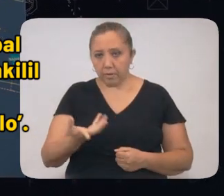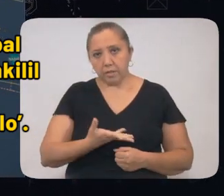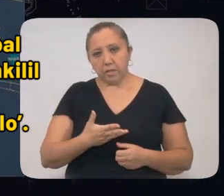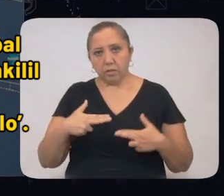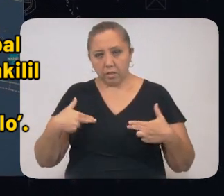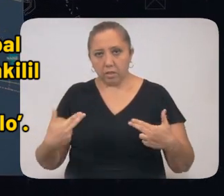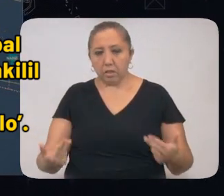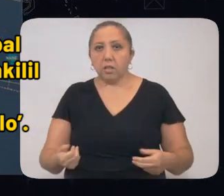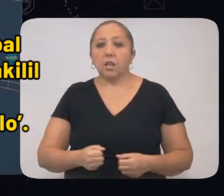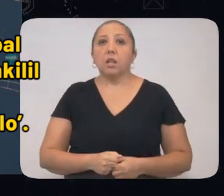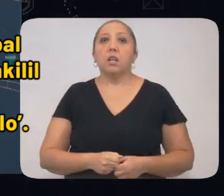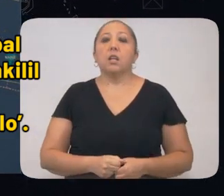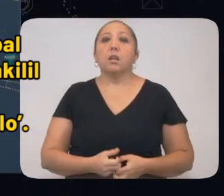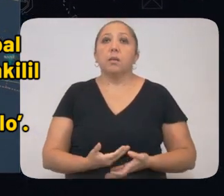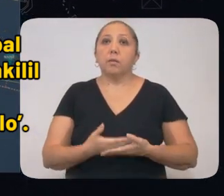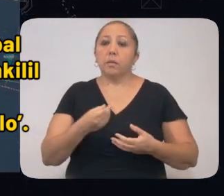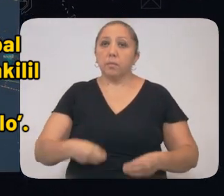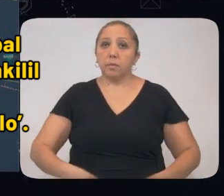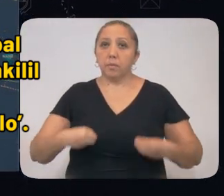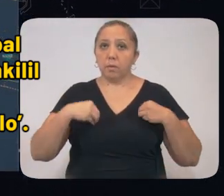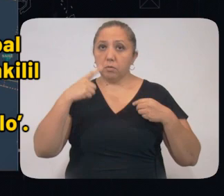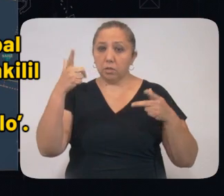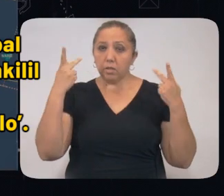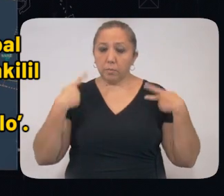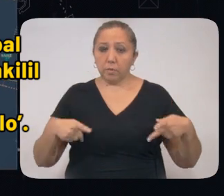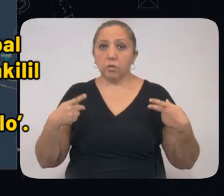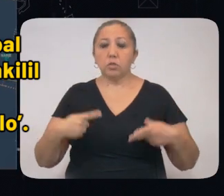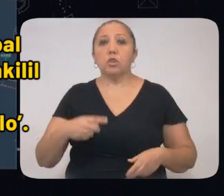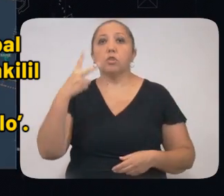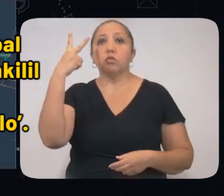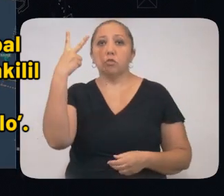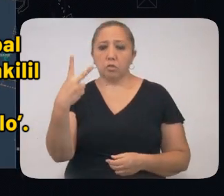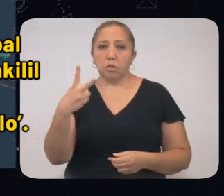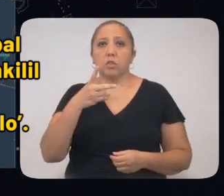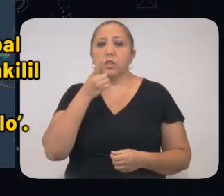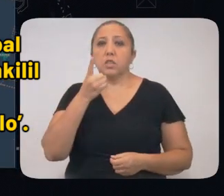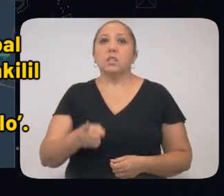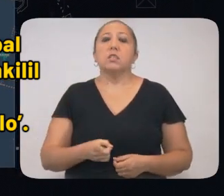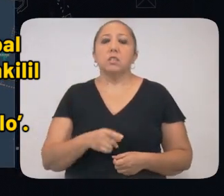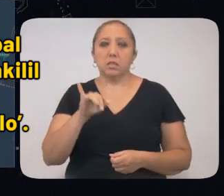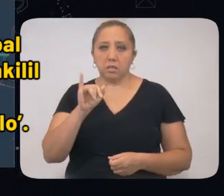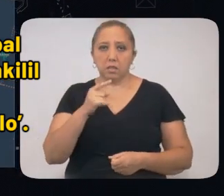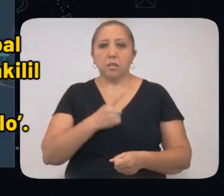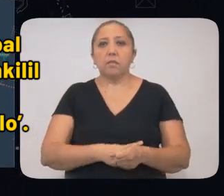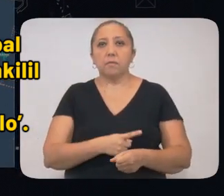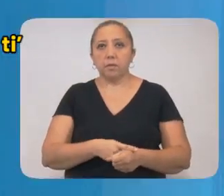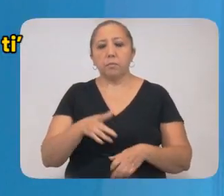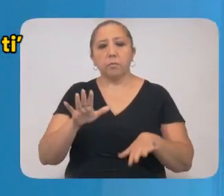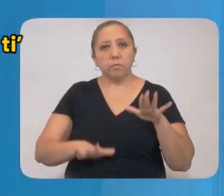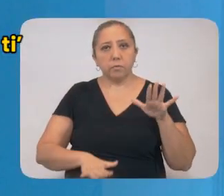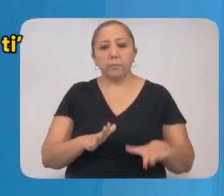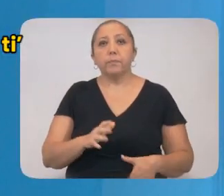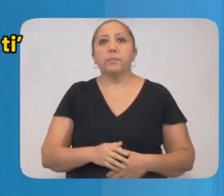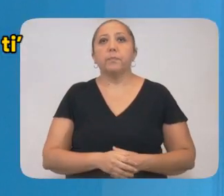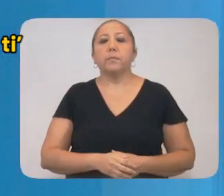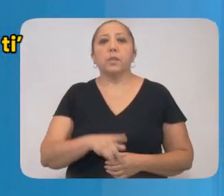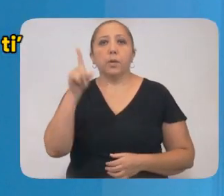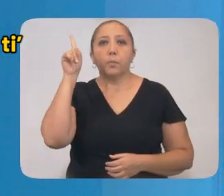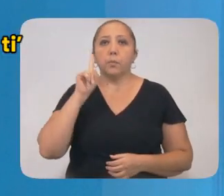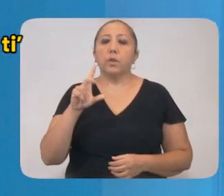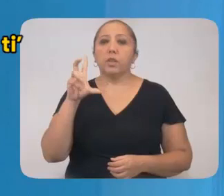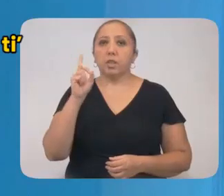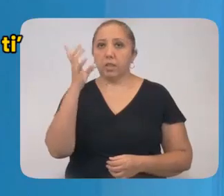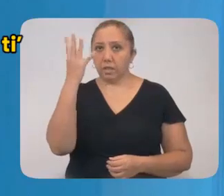múltiple. El paciente convivía con 7 contactos, 2 de los cuales han presentado síntomas leves. Mujer